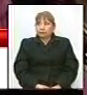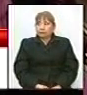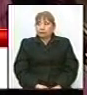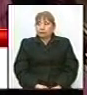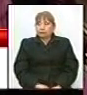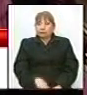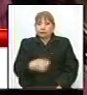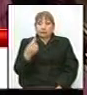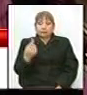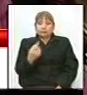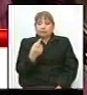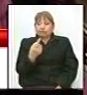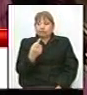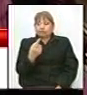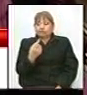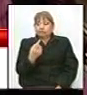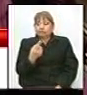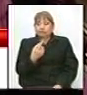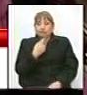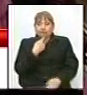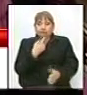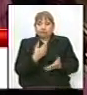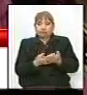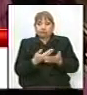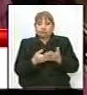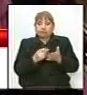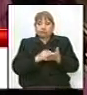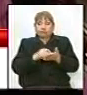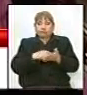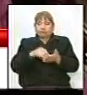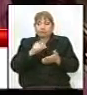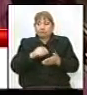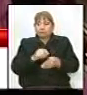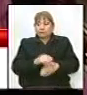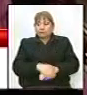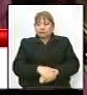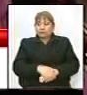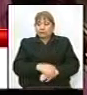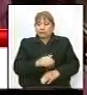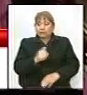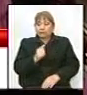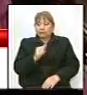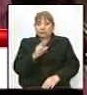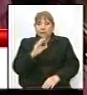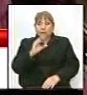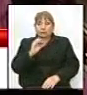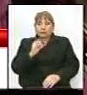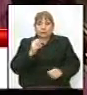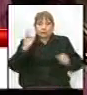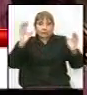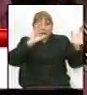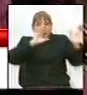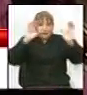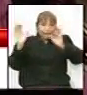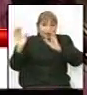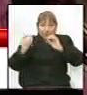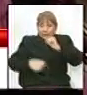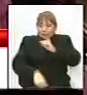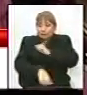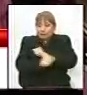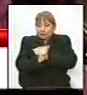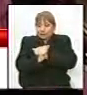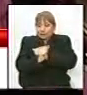la única que refiere es la firma del arquero de la selección de fútbol,